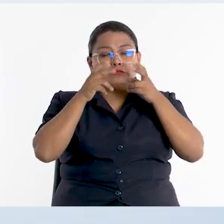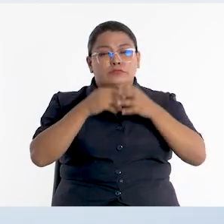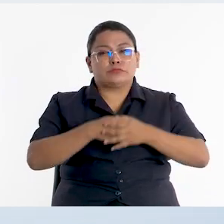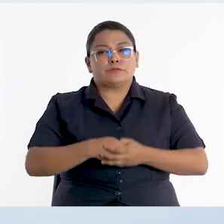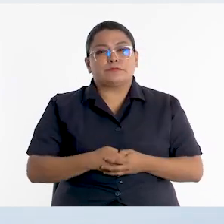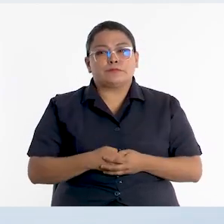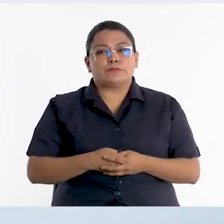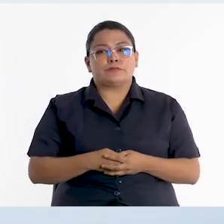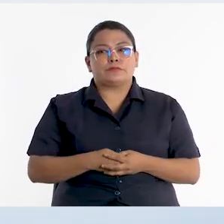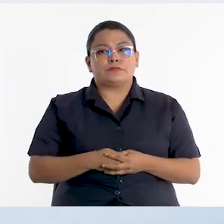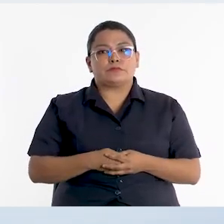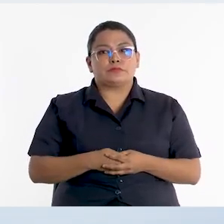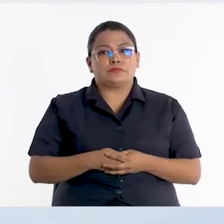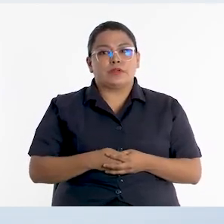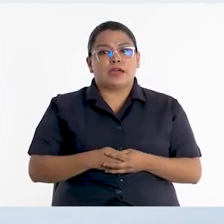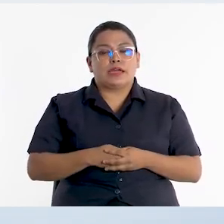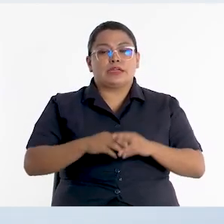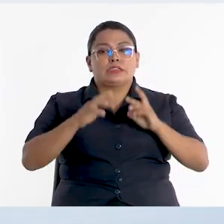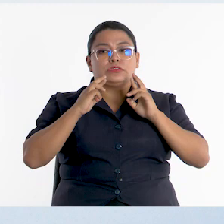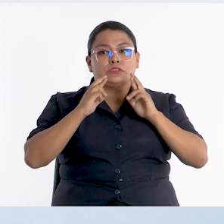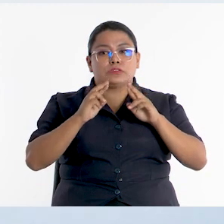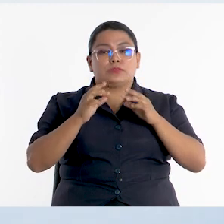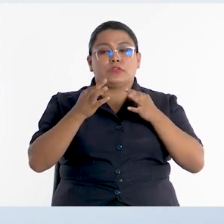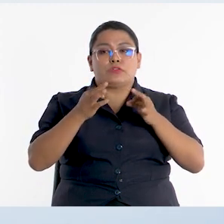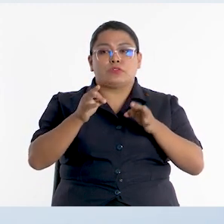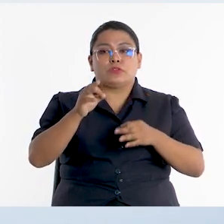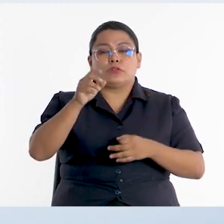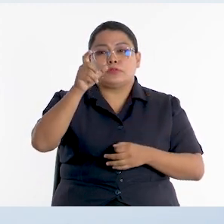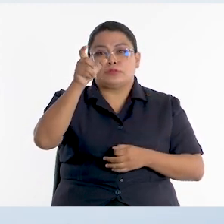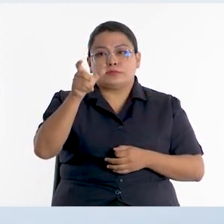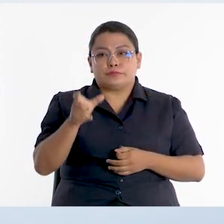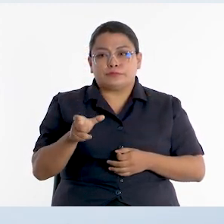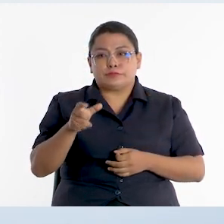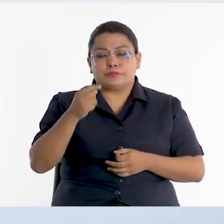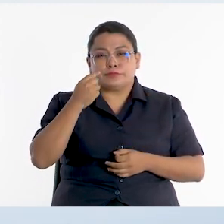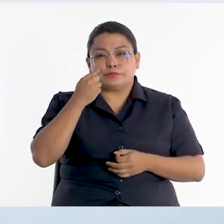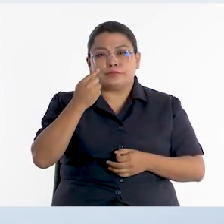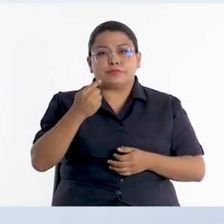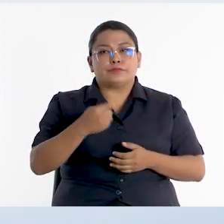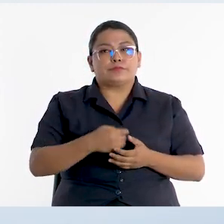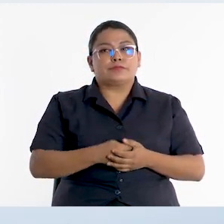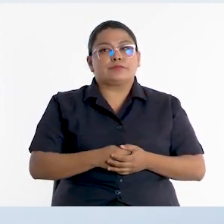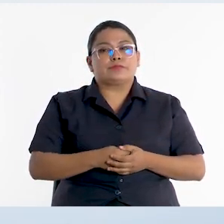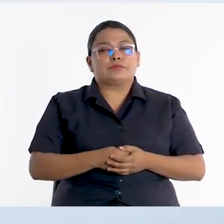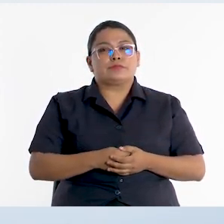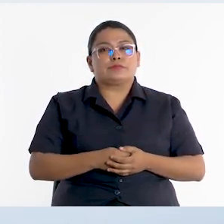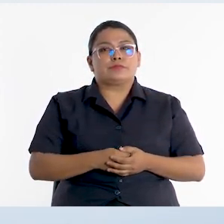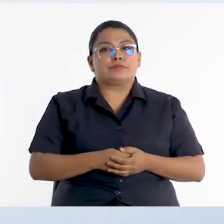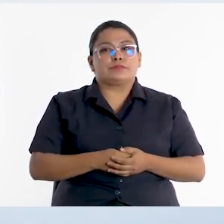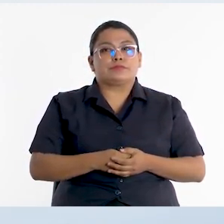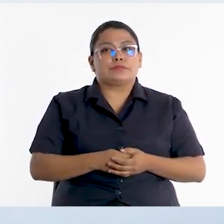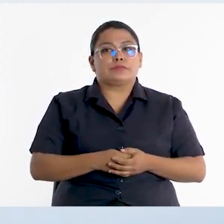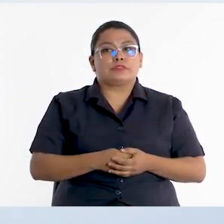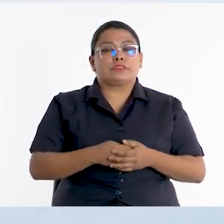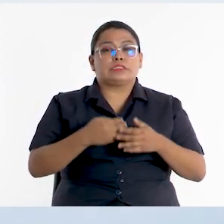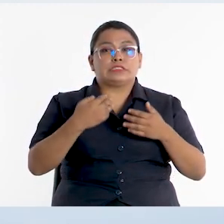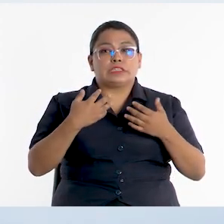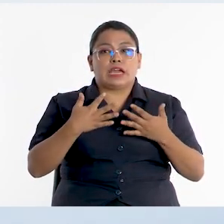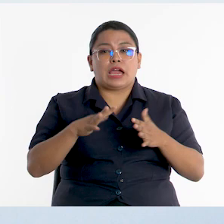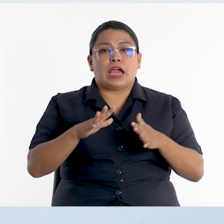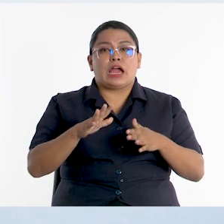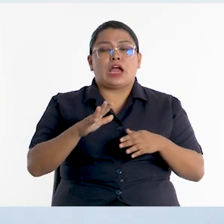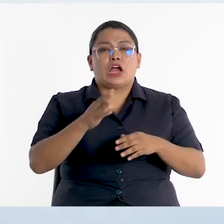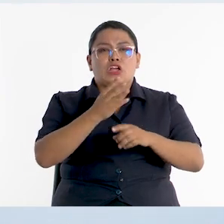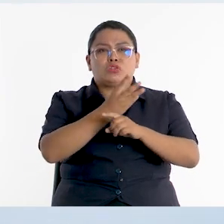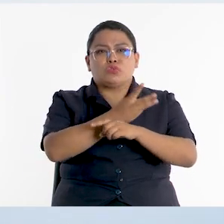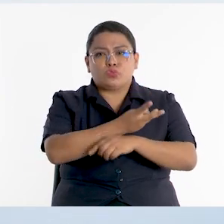Observemos en este ejemplo. Al resolver en forma vertical obtendríamos lo siguiente. Ya hemos